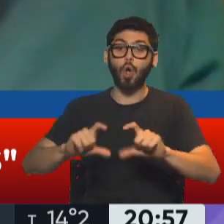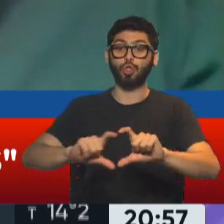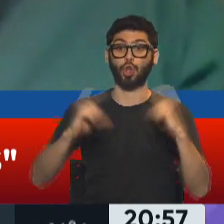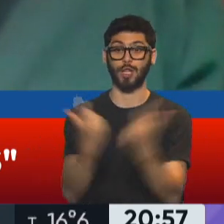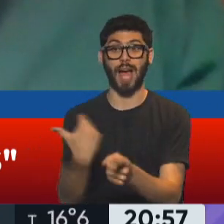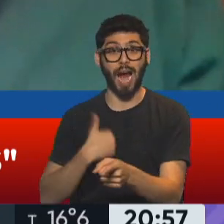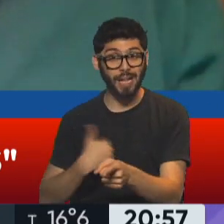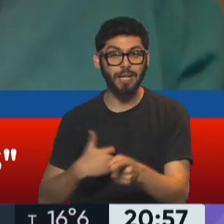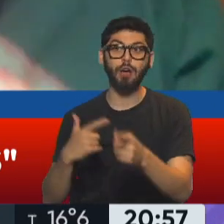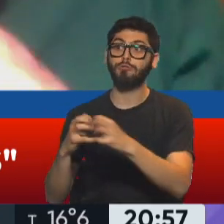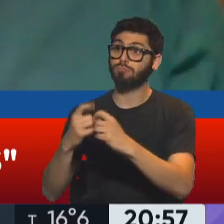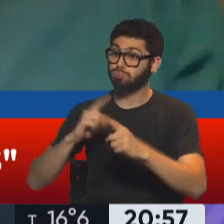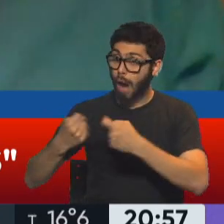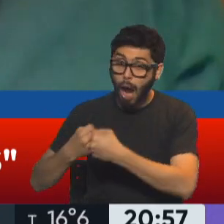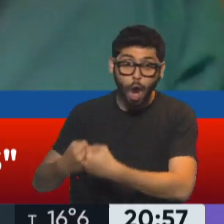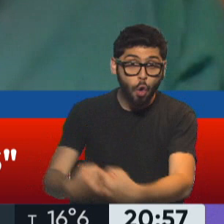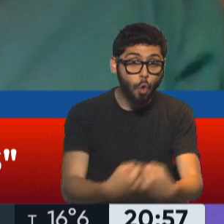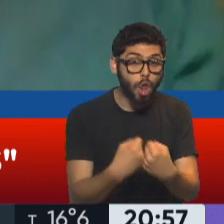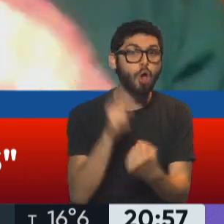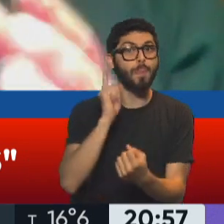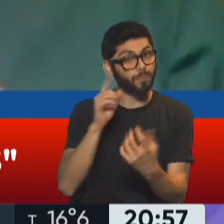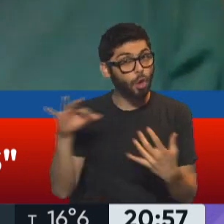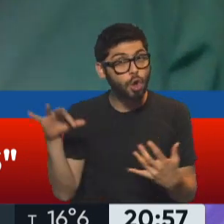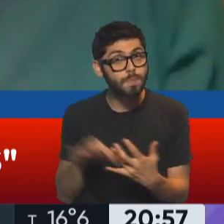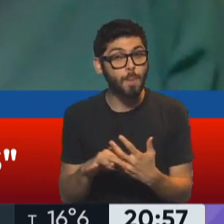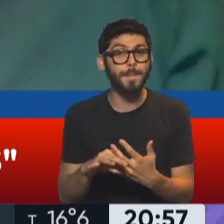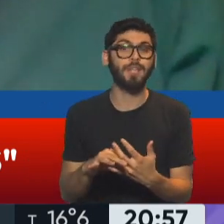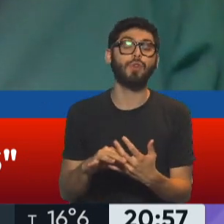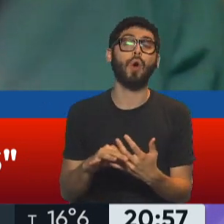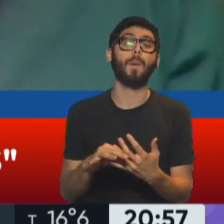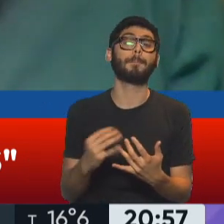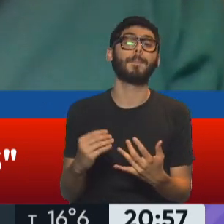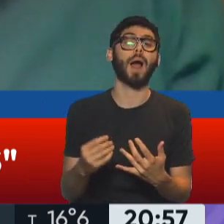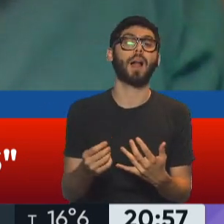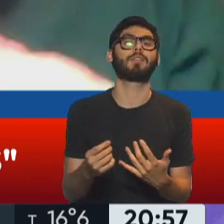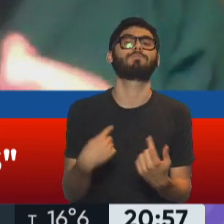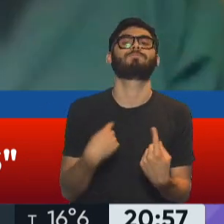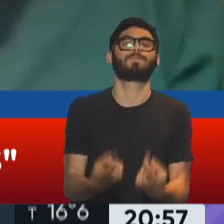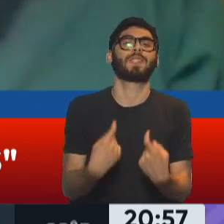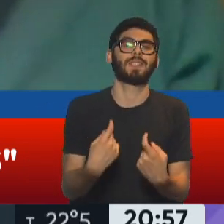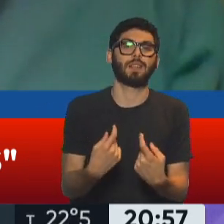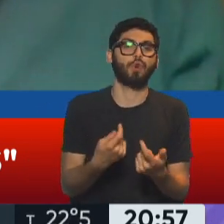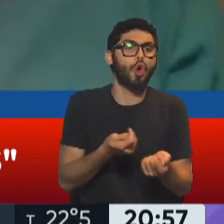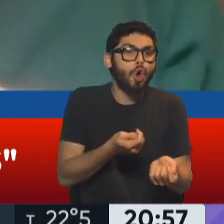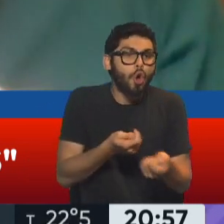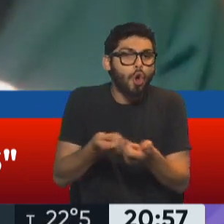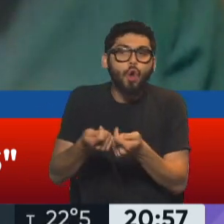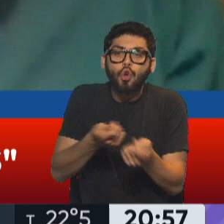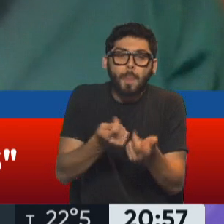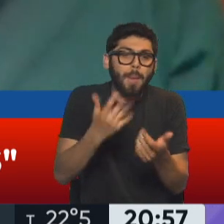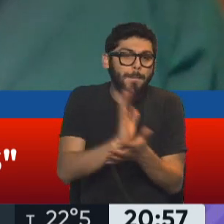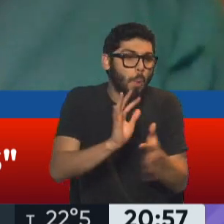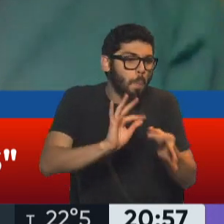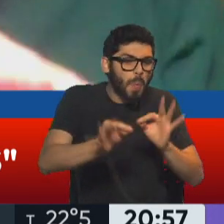argentina muy profundo y mucho compromiso en torno a que necesitamos un consumo de cercanía, un consumo de